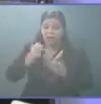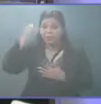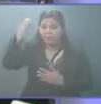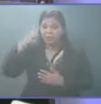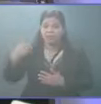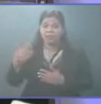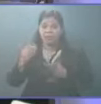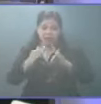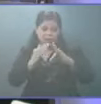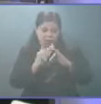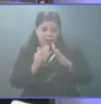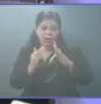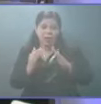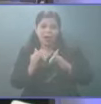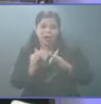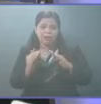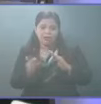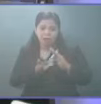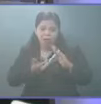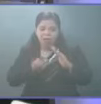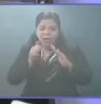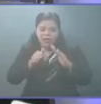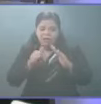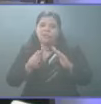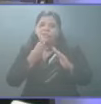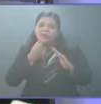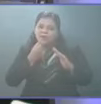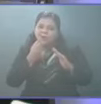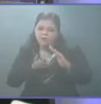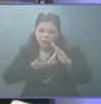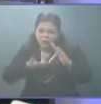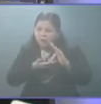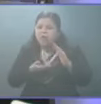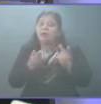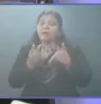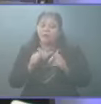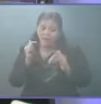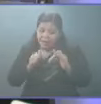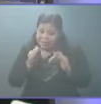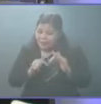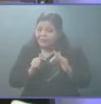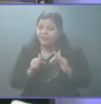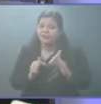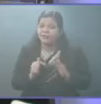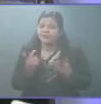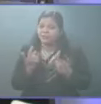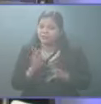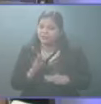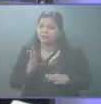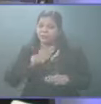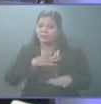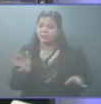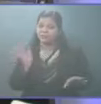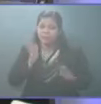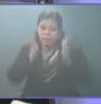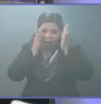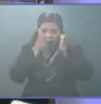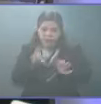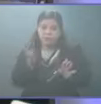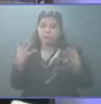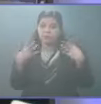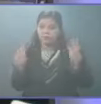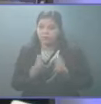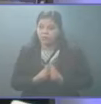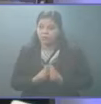través de los hogares o de los asilos, ¿verdad? Pero esa parte de los hogares entra en la asistencia social,